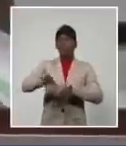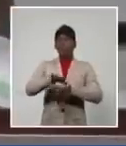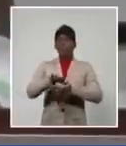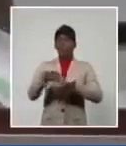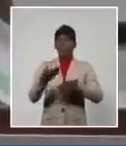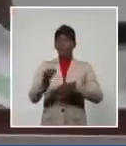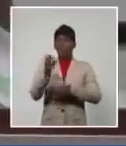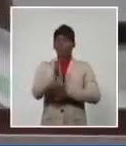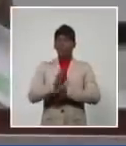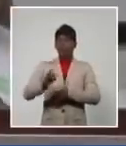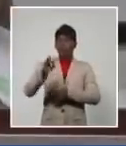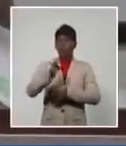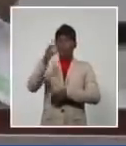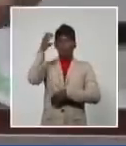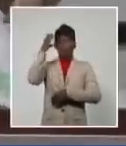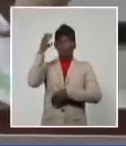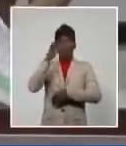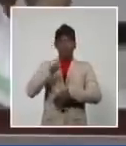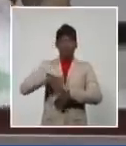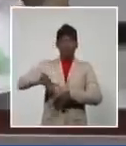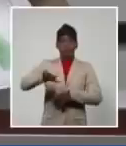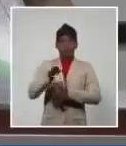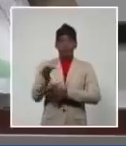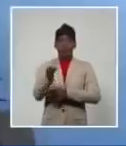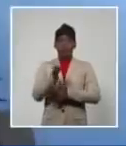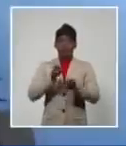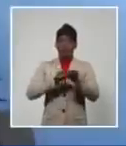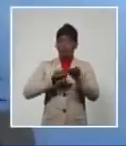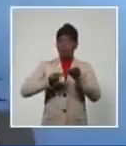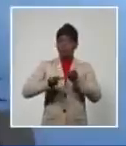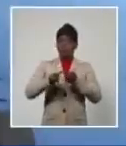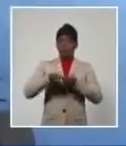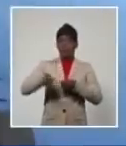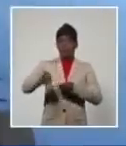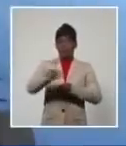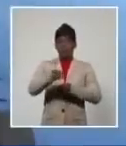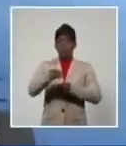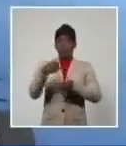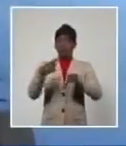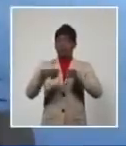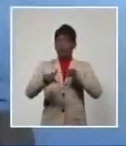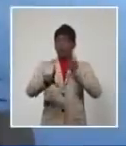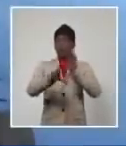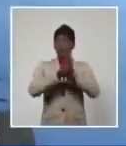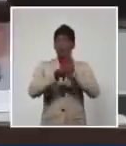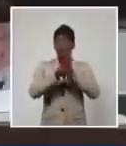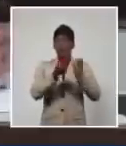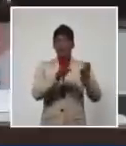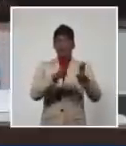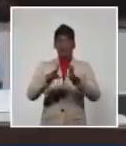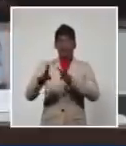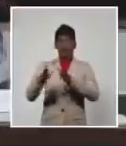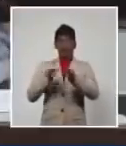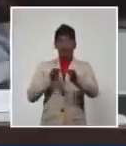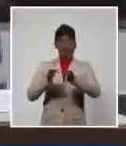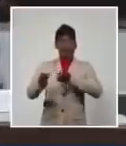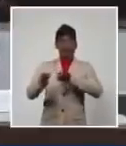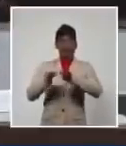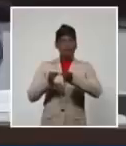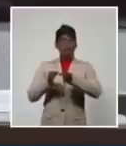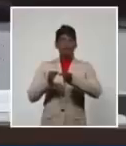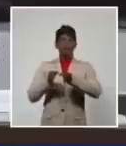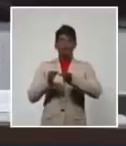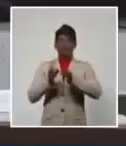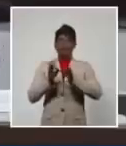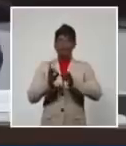Esto puede ser de hace unas semanas atrás. Esto puede ser de cualquier momento. Esto no demuestra que Raúl Castro esté vivo. Ya